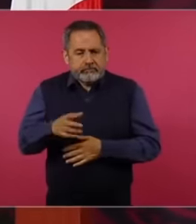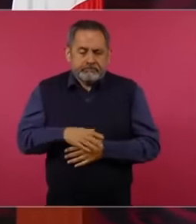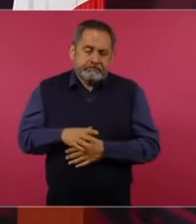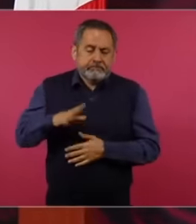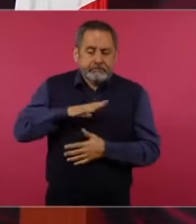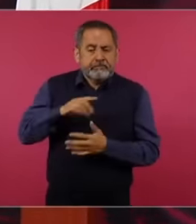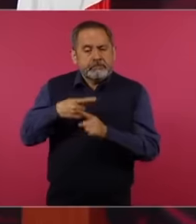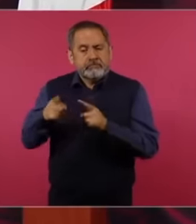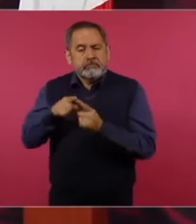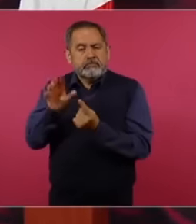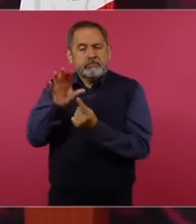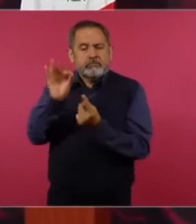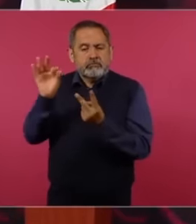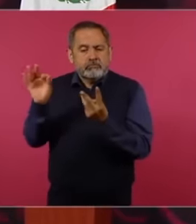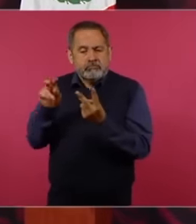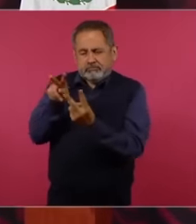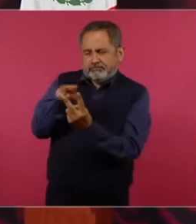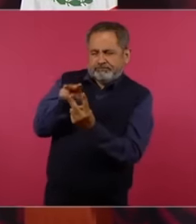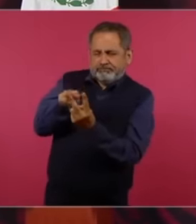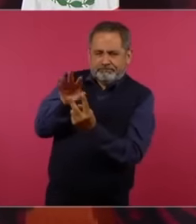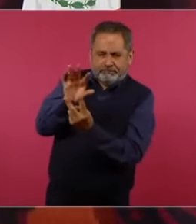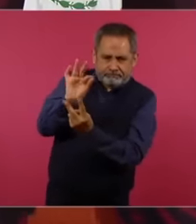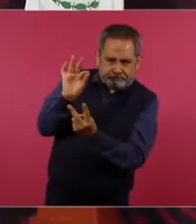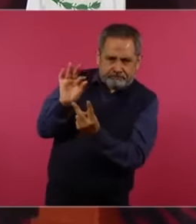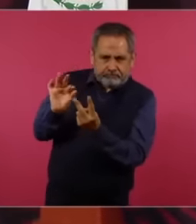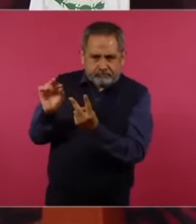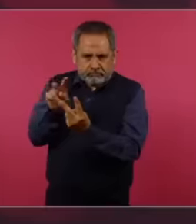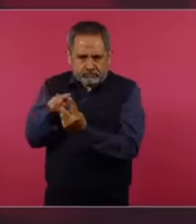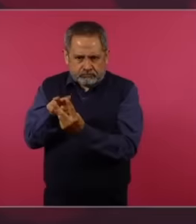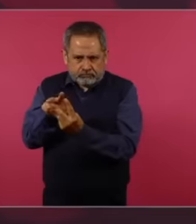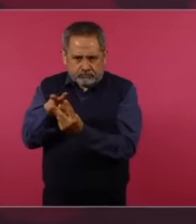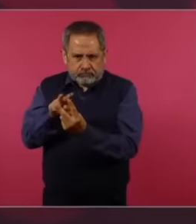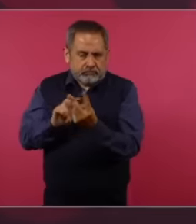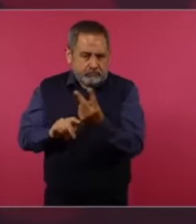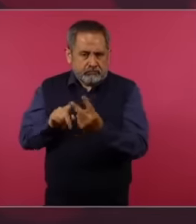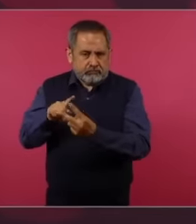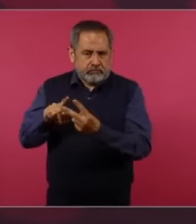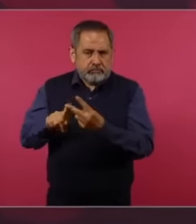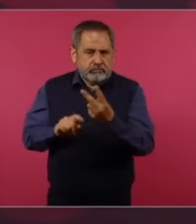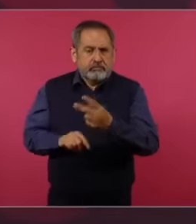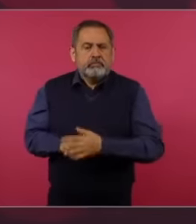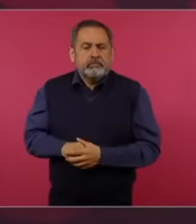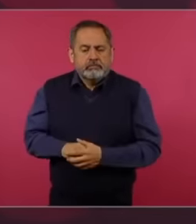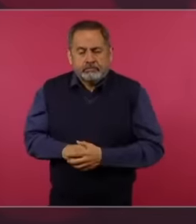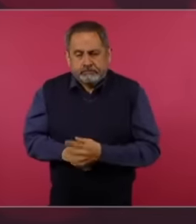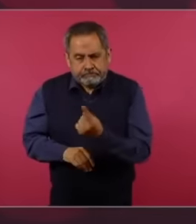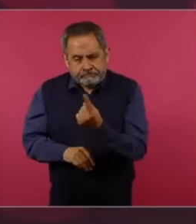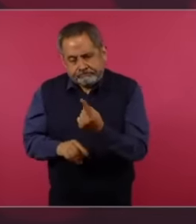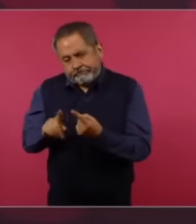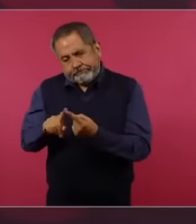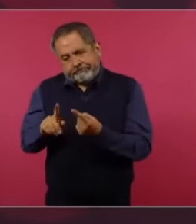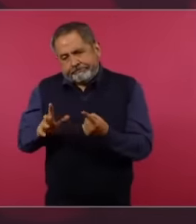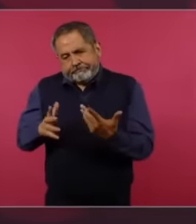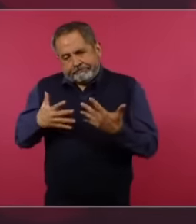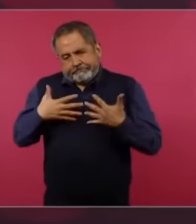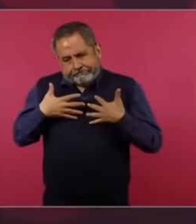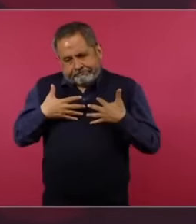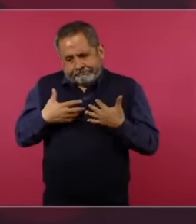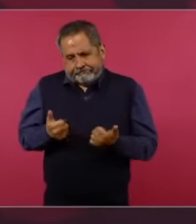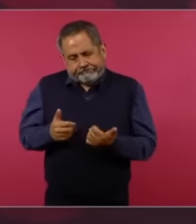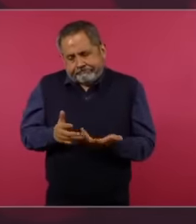varias opciones, dos básicamente. Una, que se entendiera que